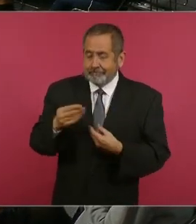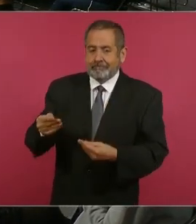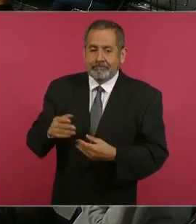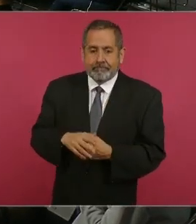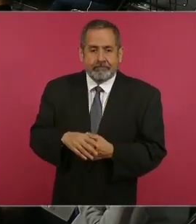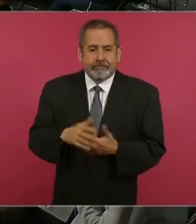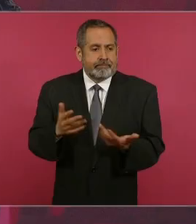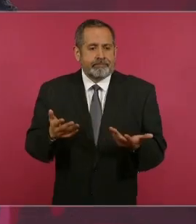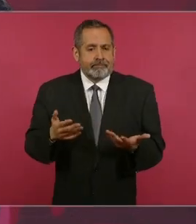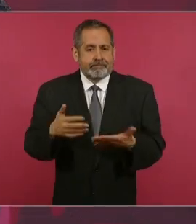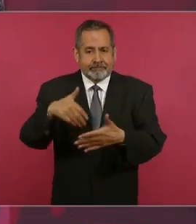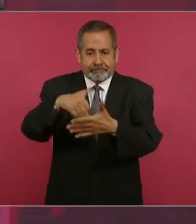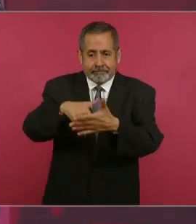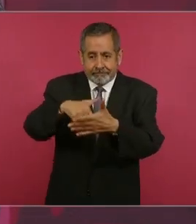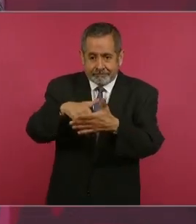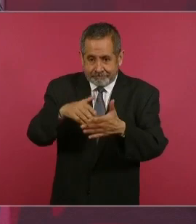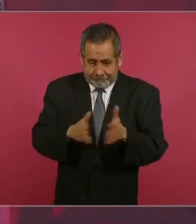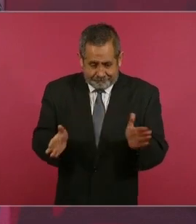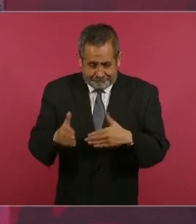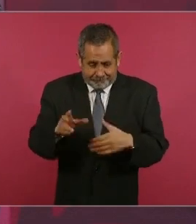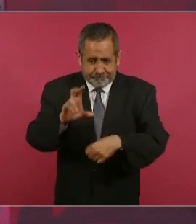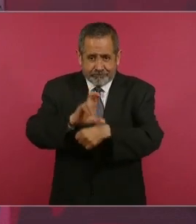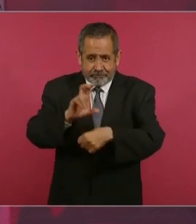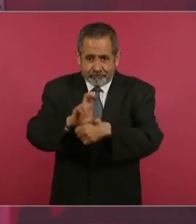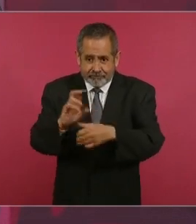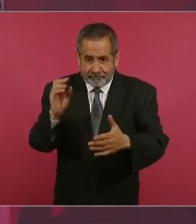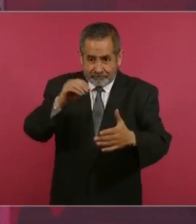en la bolsa meter los huevos